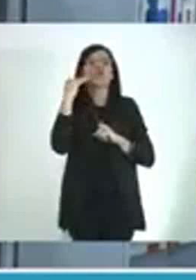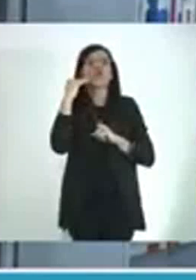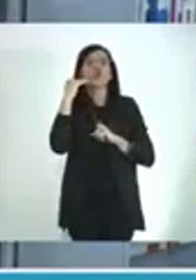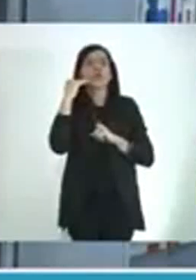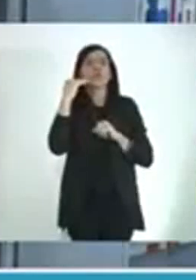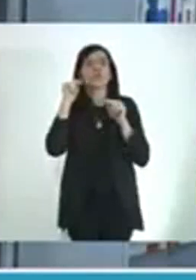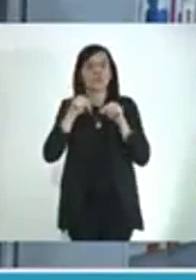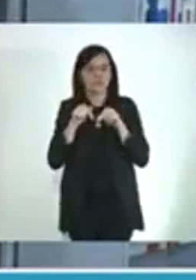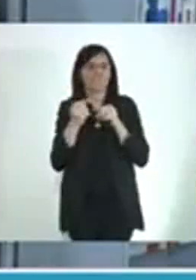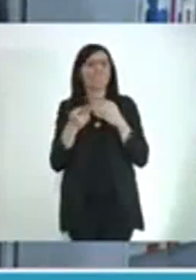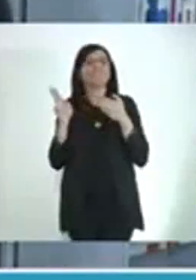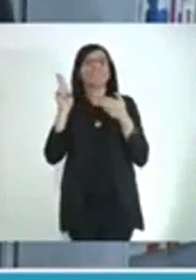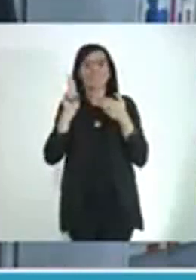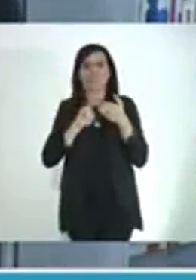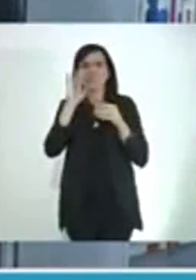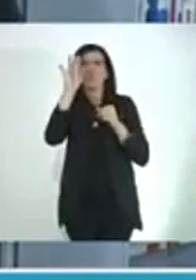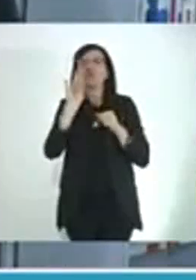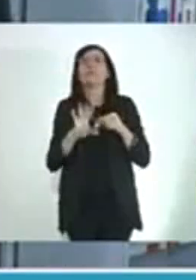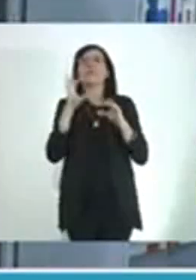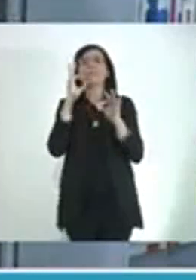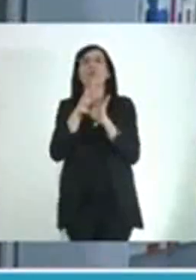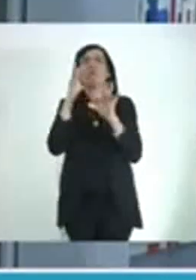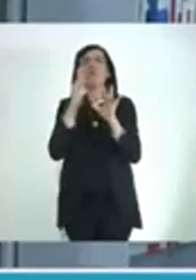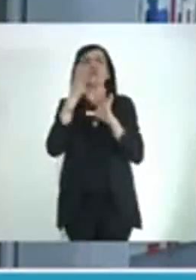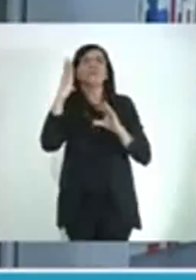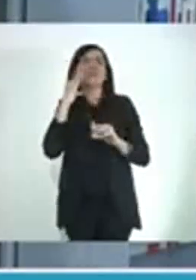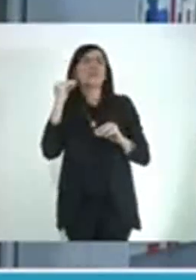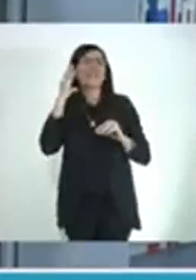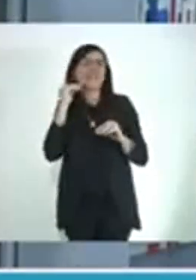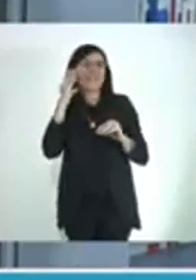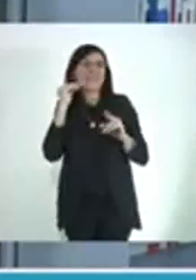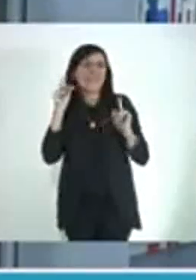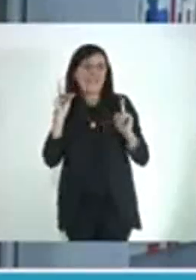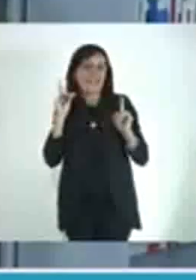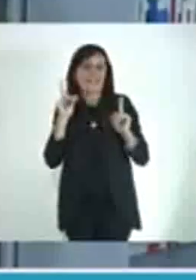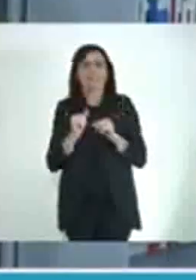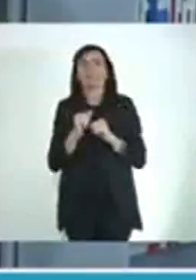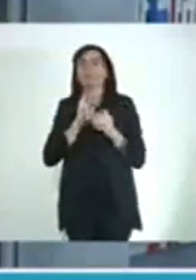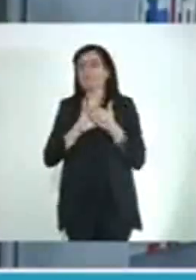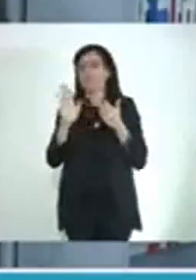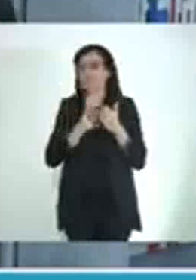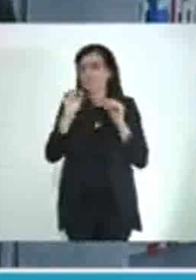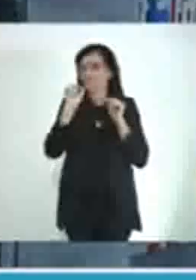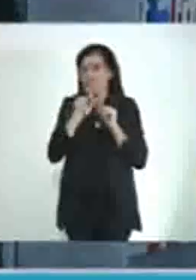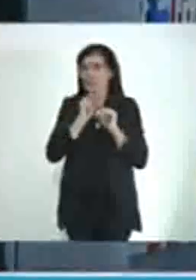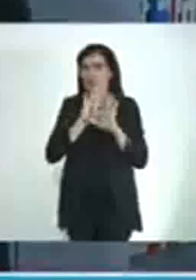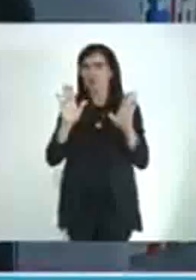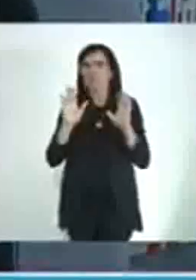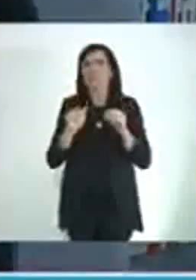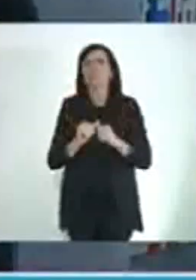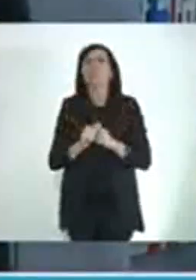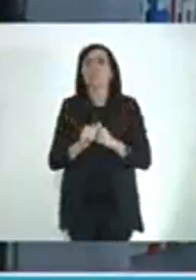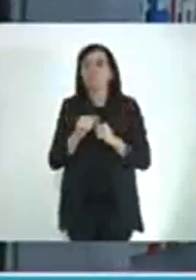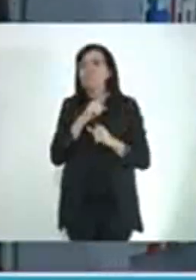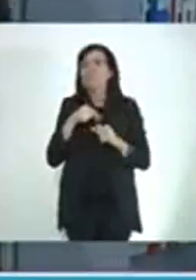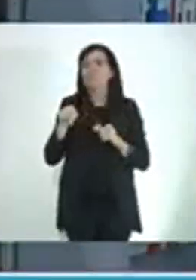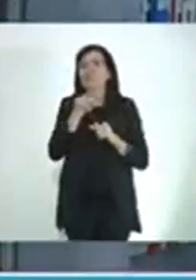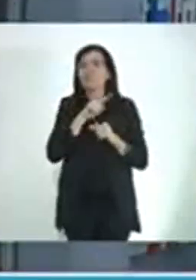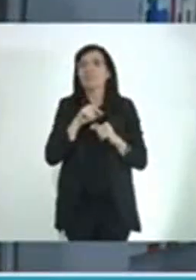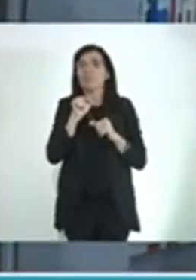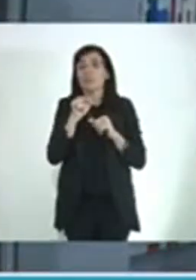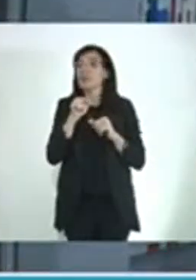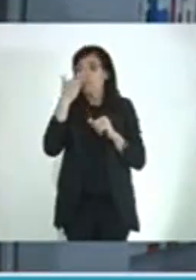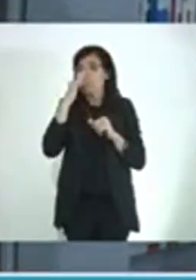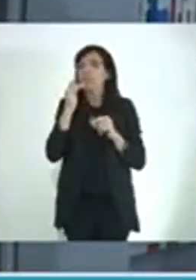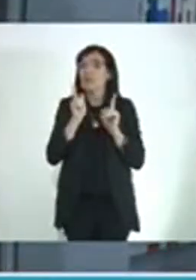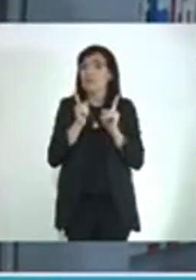estar aquí saliendo en vivo para todos ellos con esta nueva jornada, esta nueva capacitación. Y recuerden también que deben tener